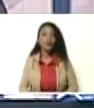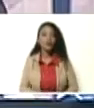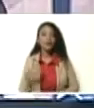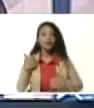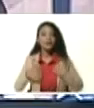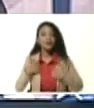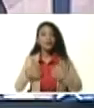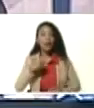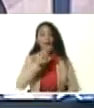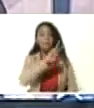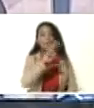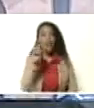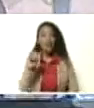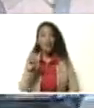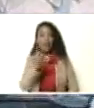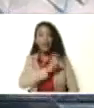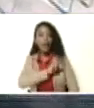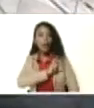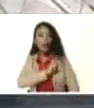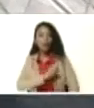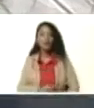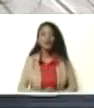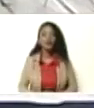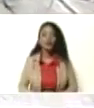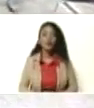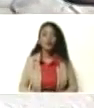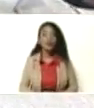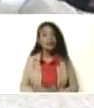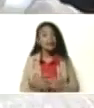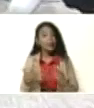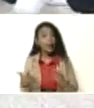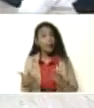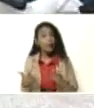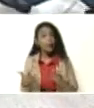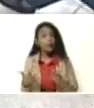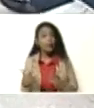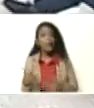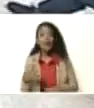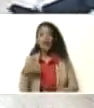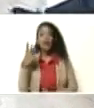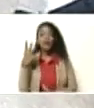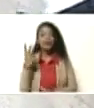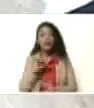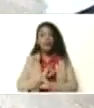miércoles 20 de enero, que se fue Donald Trump.